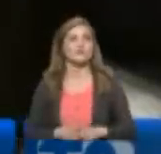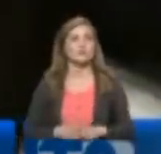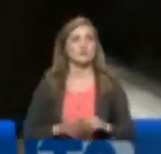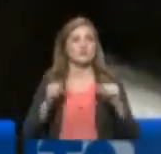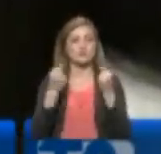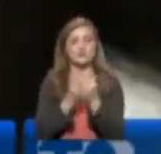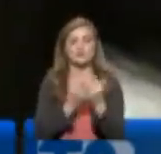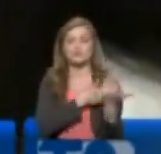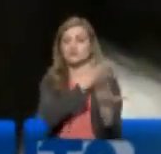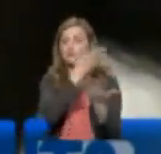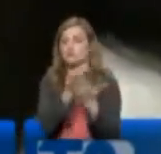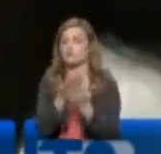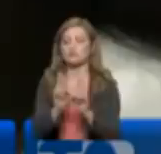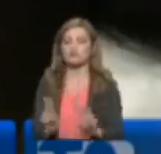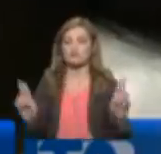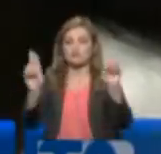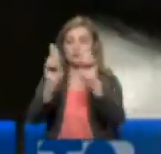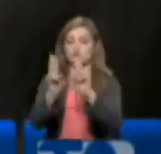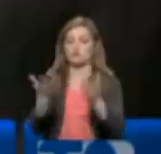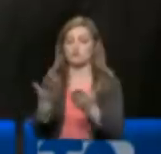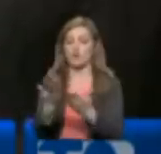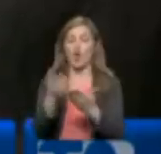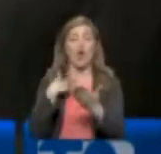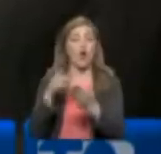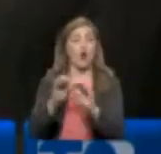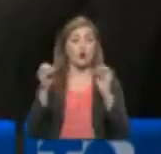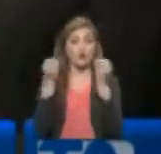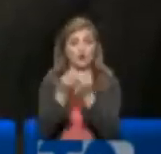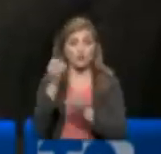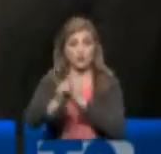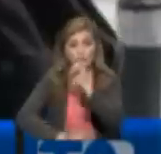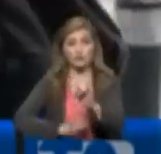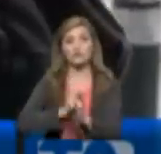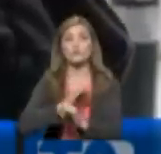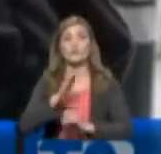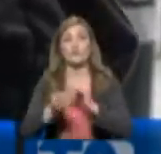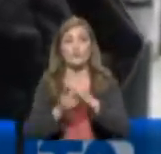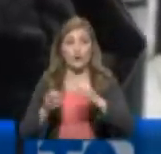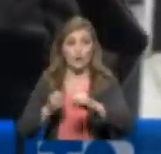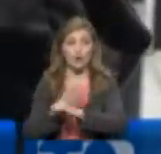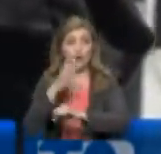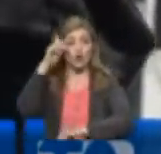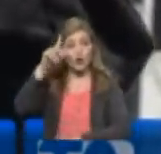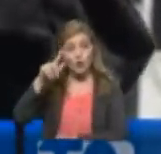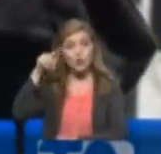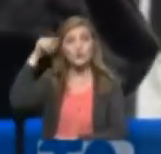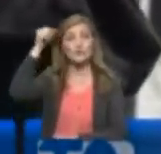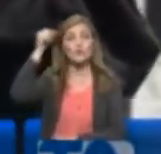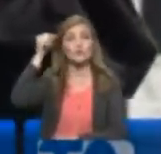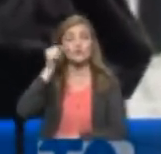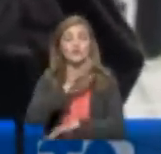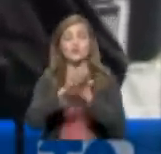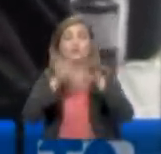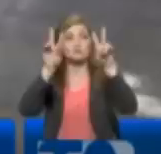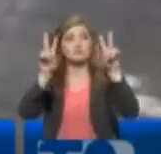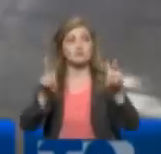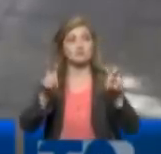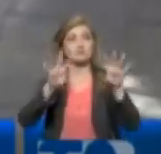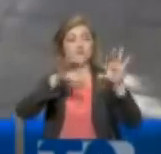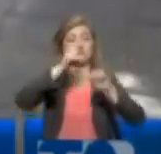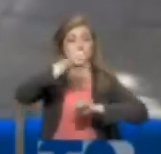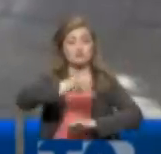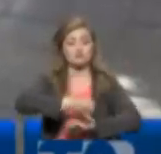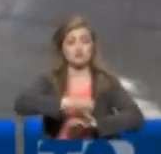las naciones unidas donde han logrado que este organismo internacional nuevamente recomienda al estado ecuatoriano reaccionar frente a estas violaciones